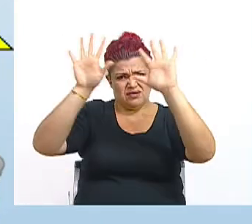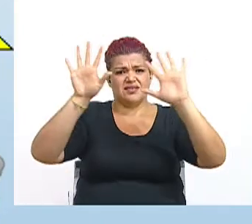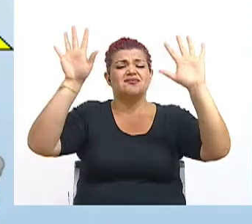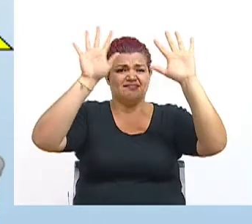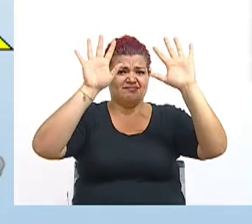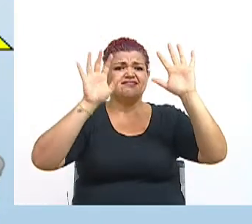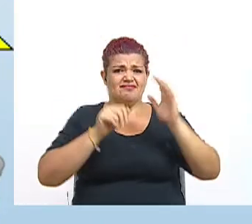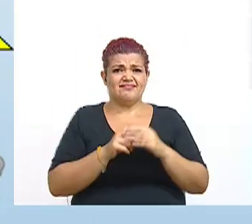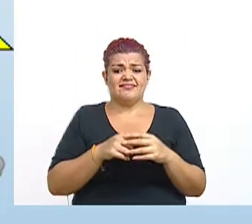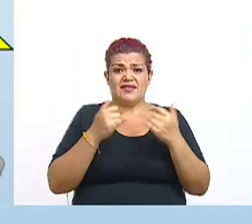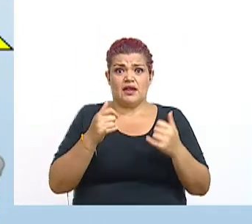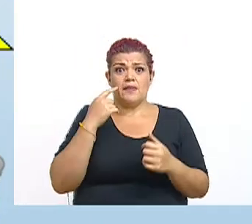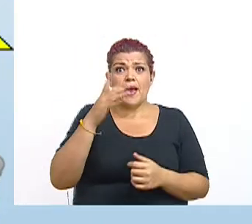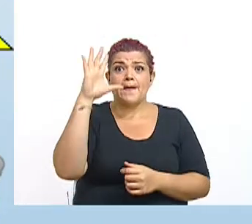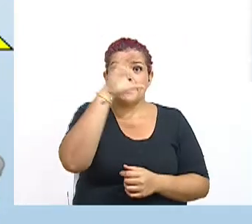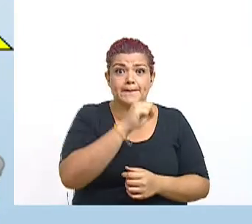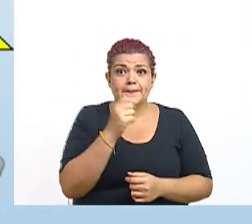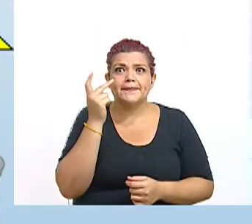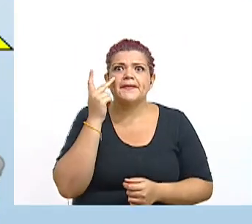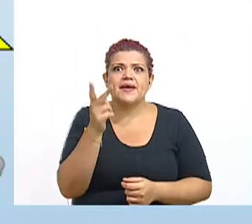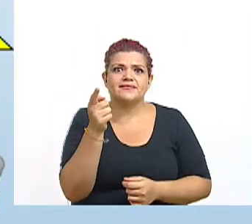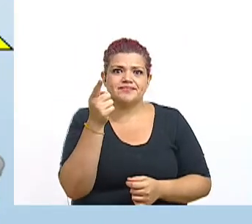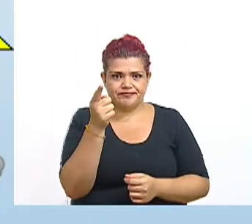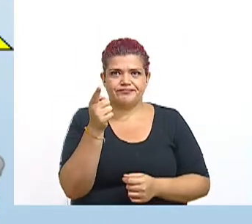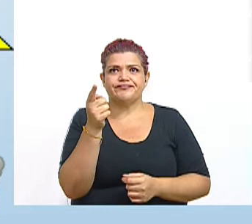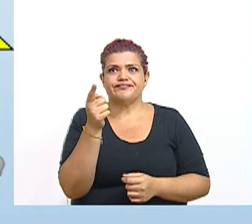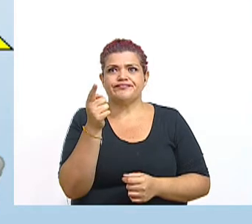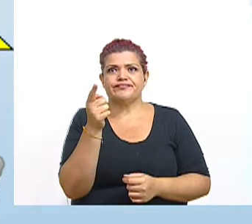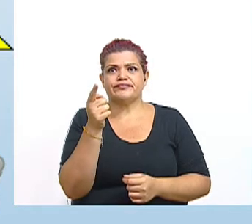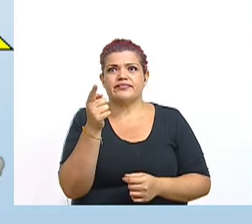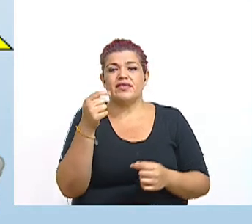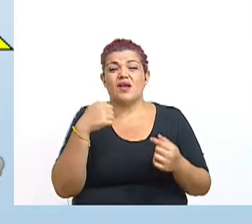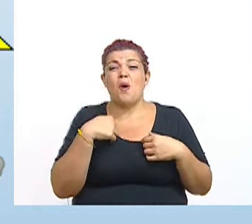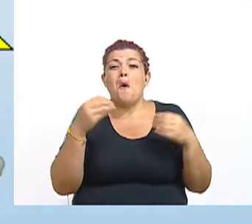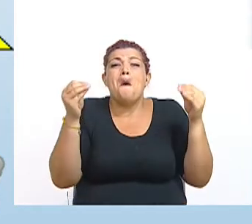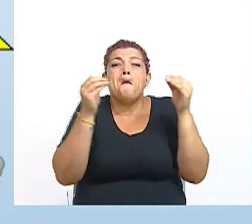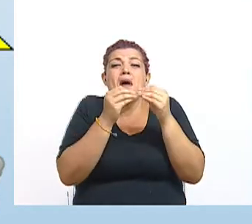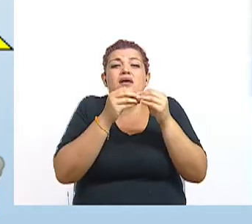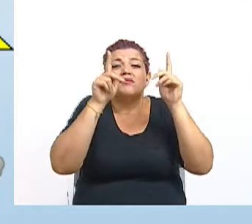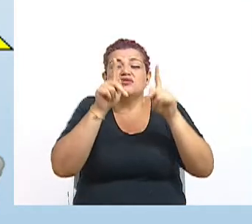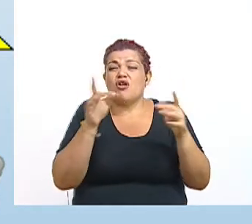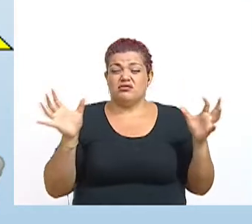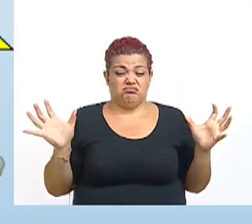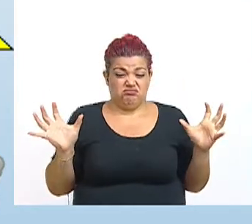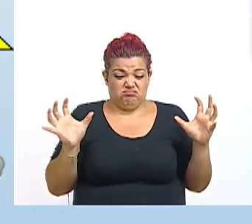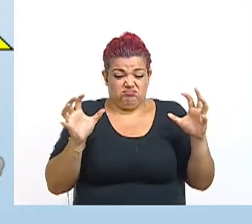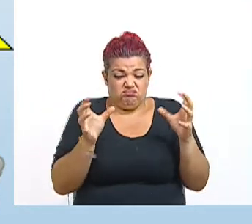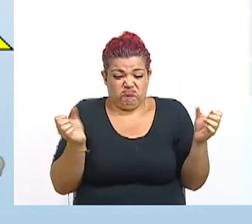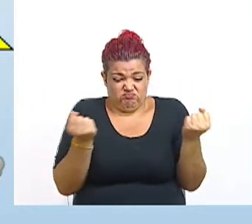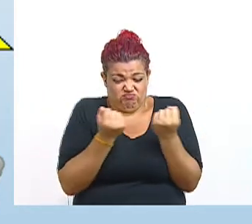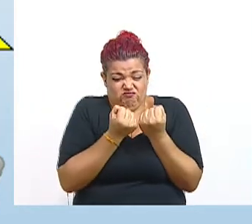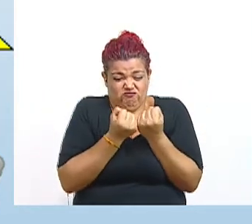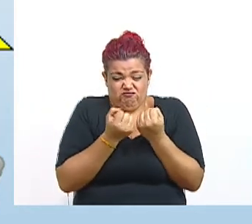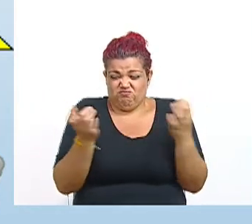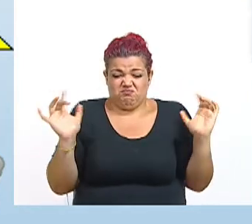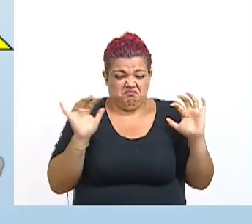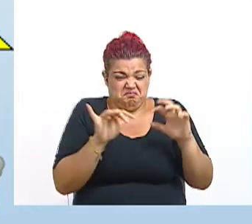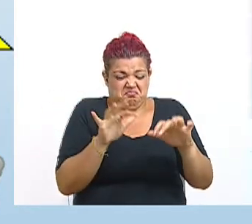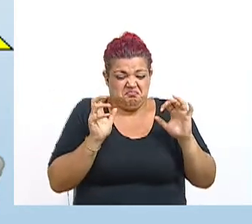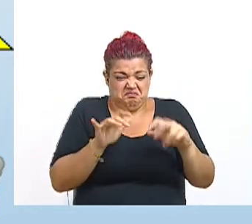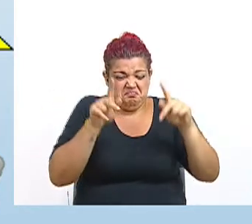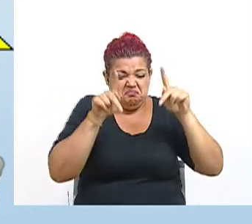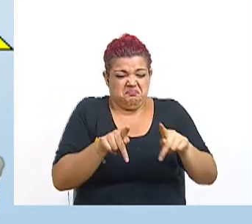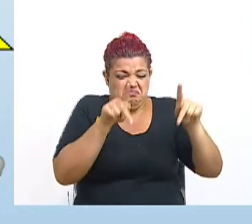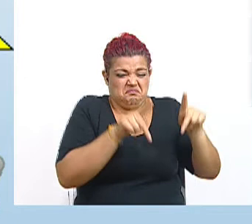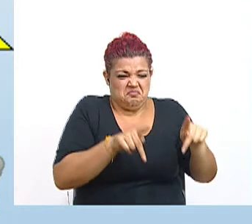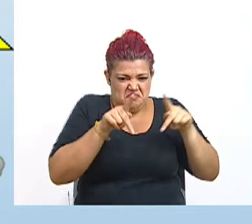Aquí podemos apreciarlo de una manera más evidente. Si somos más habitantes, si cada vez hay más habitantes en nuestro país,